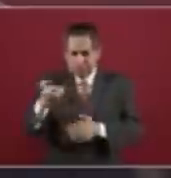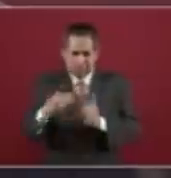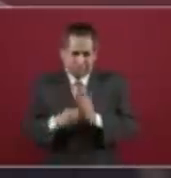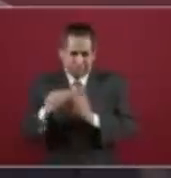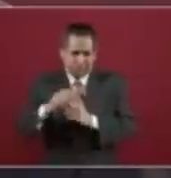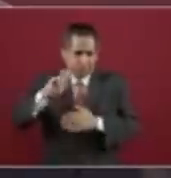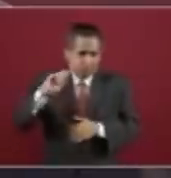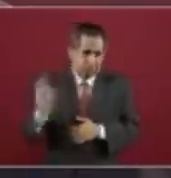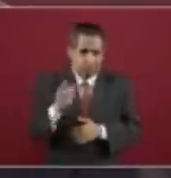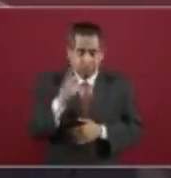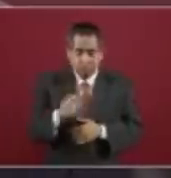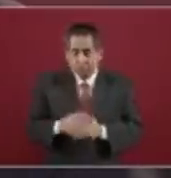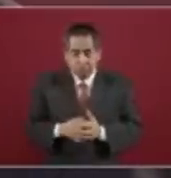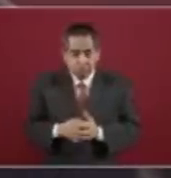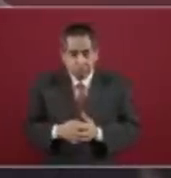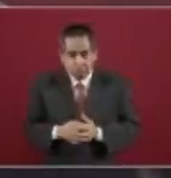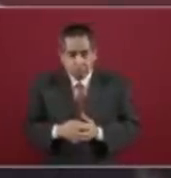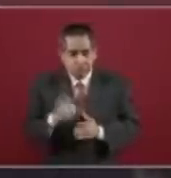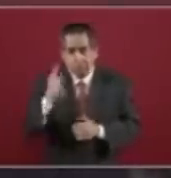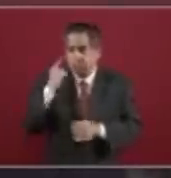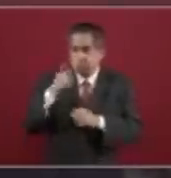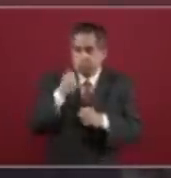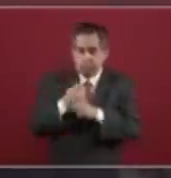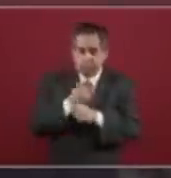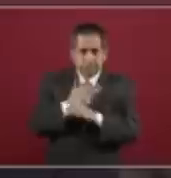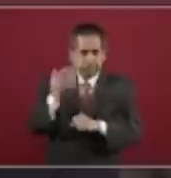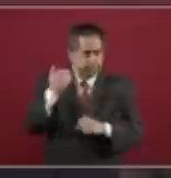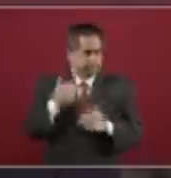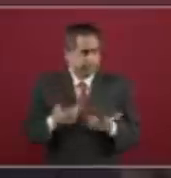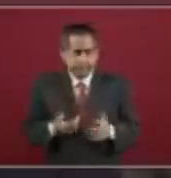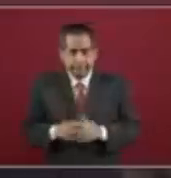1,300 millones de dólares el año pasado.